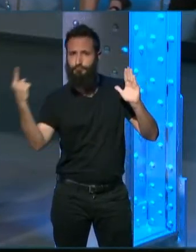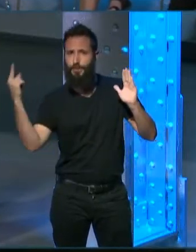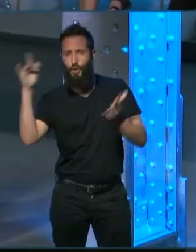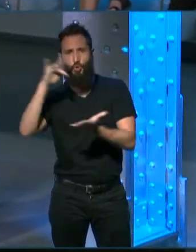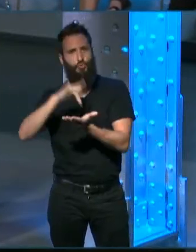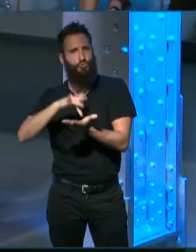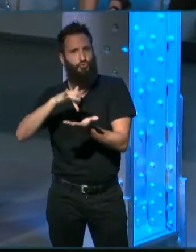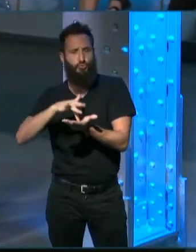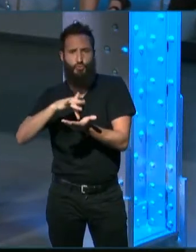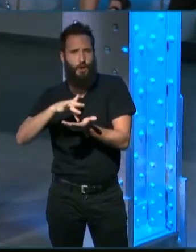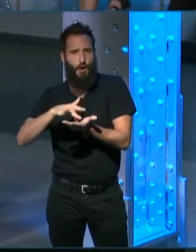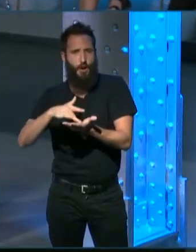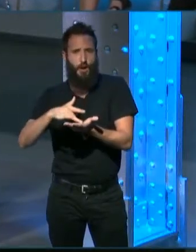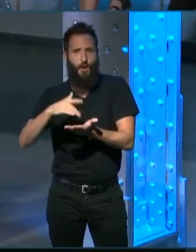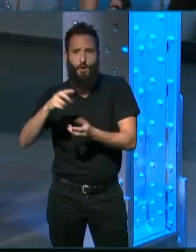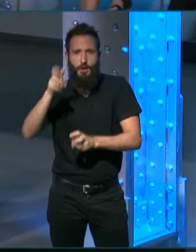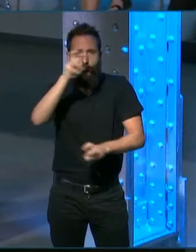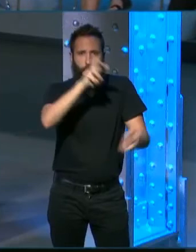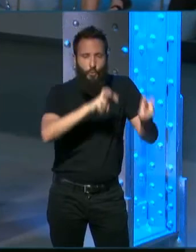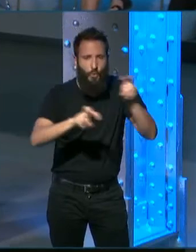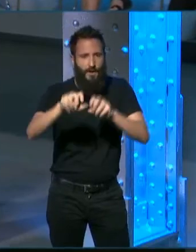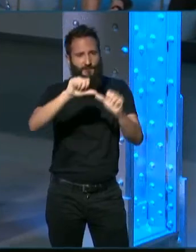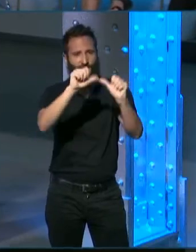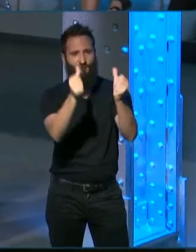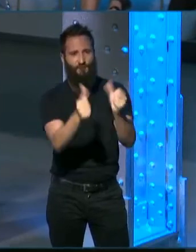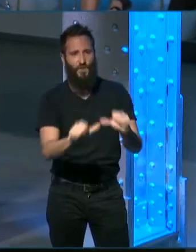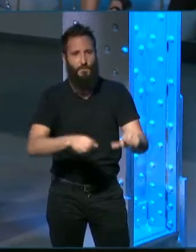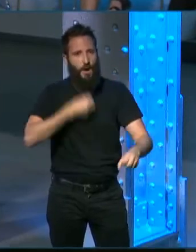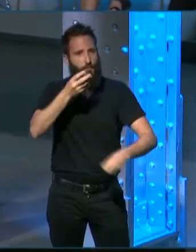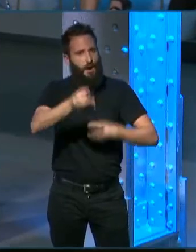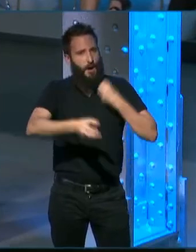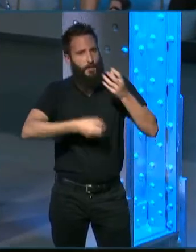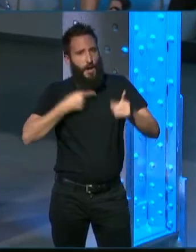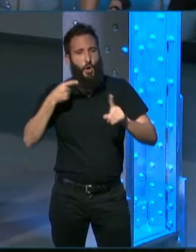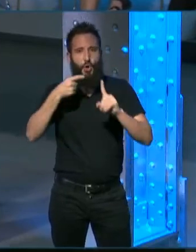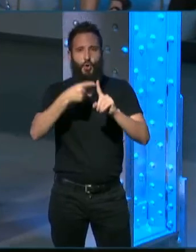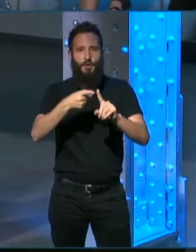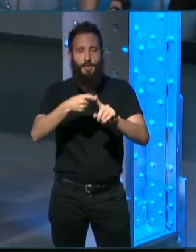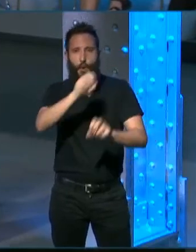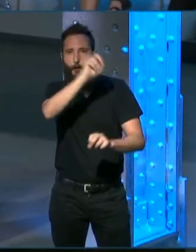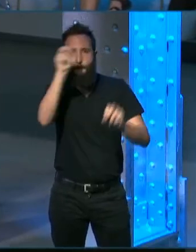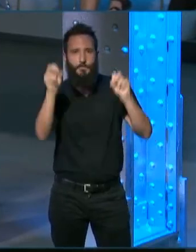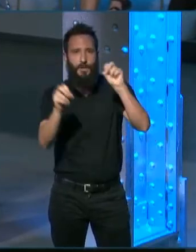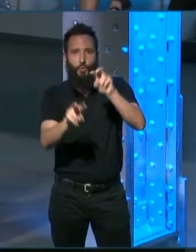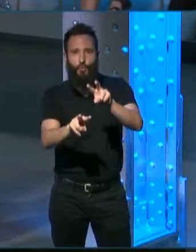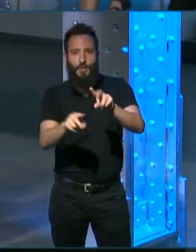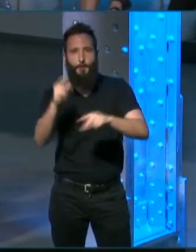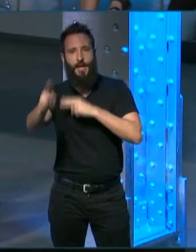de buscar sus propias formas retóricas para interpretarse y para formularse preguntas y para